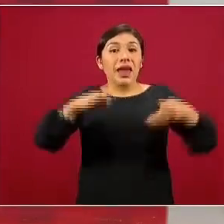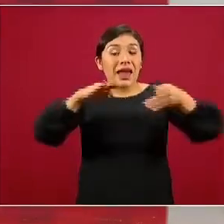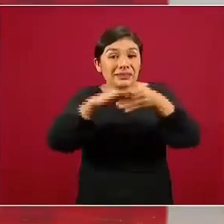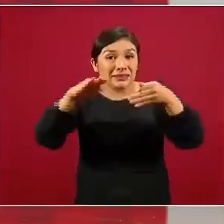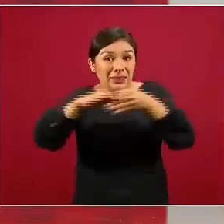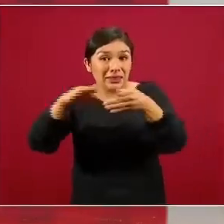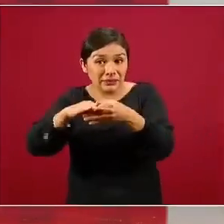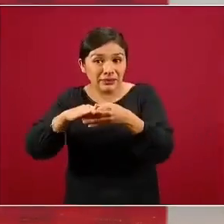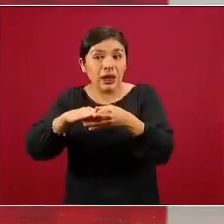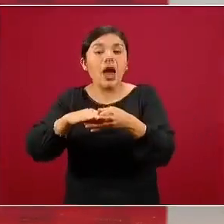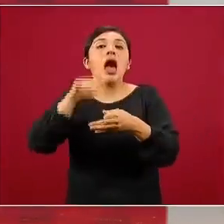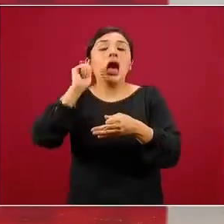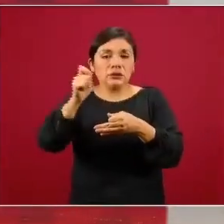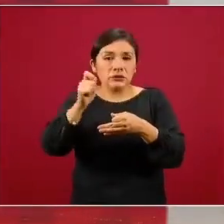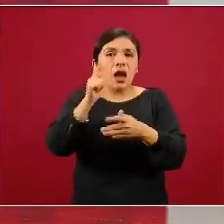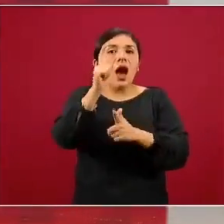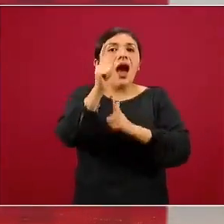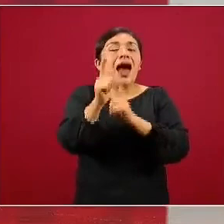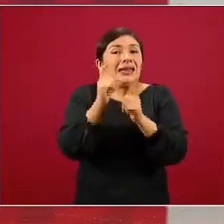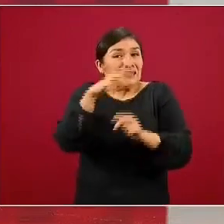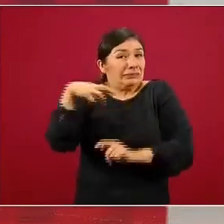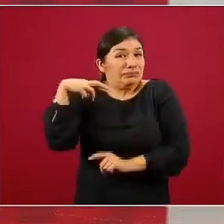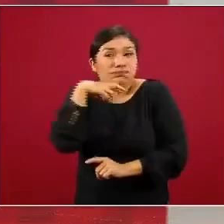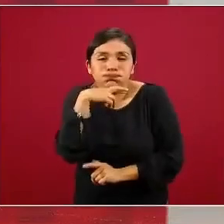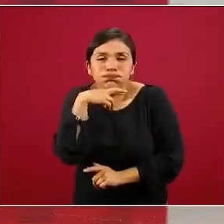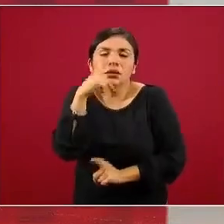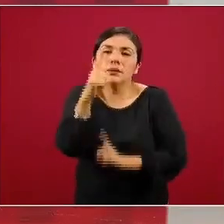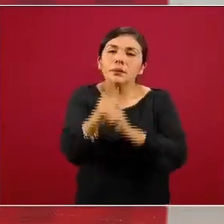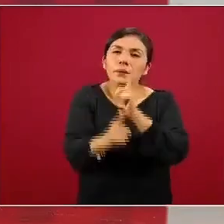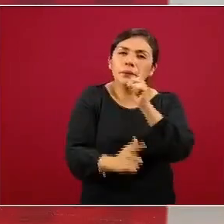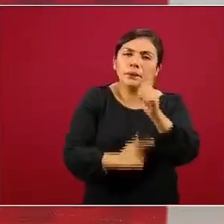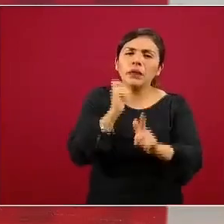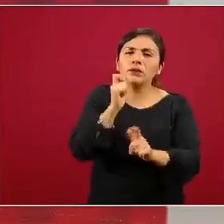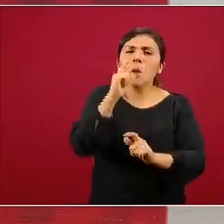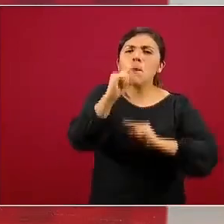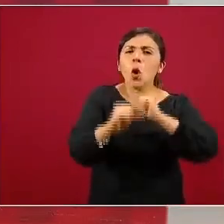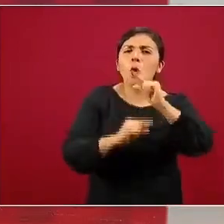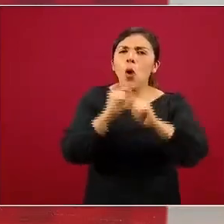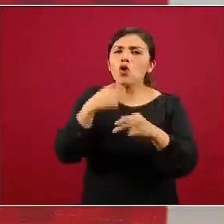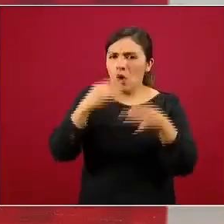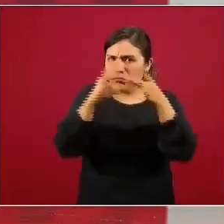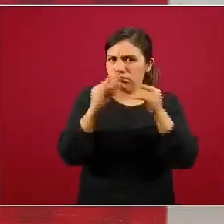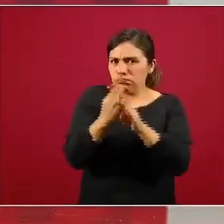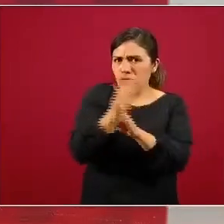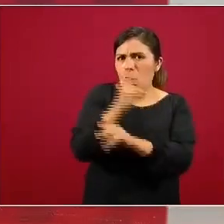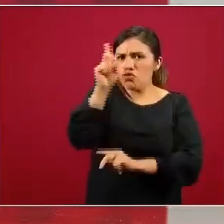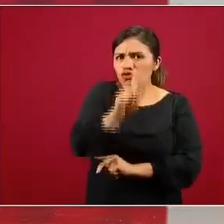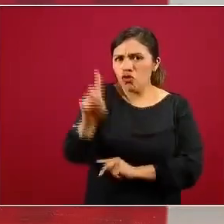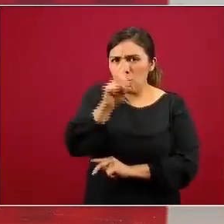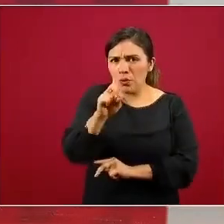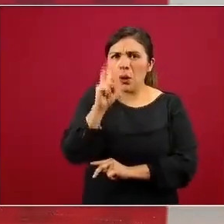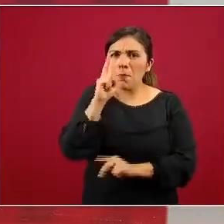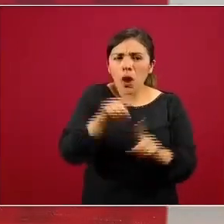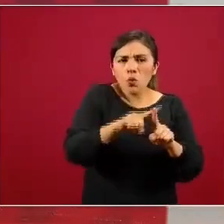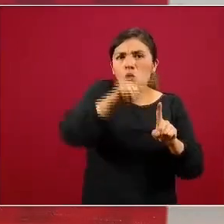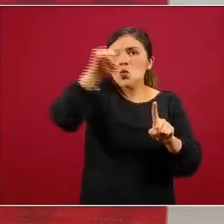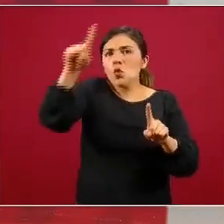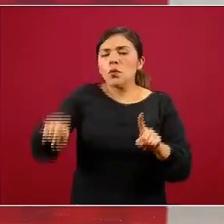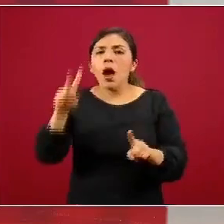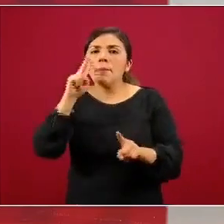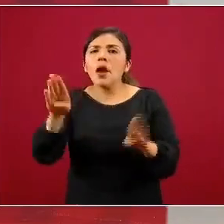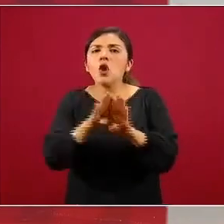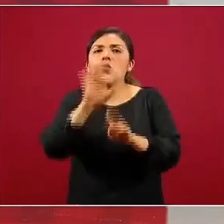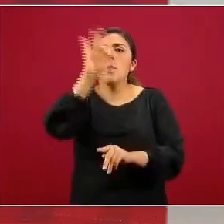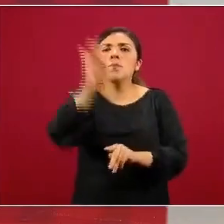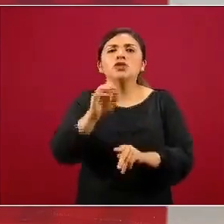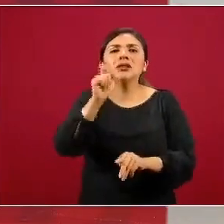incidencia está desacelerándose. Y esto ha sido un proceso progresivo que lo explicamos el domingo con una curva que representa el